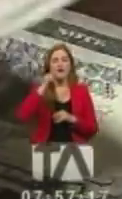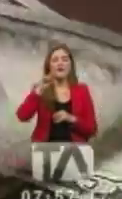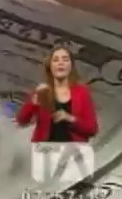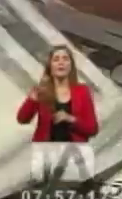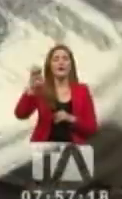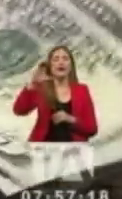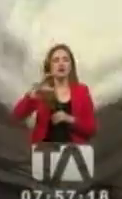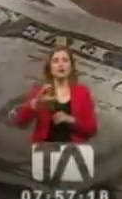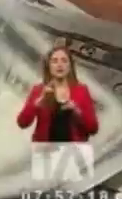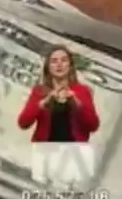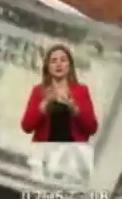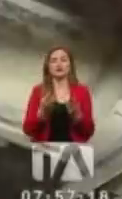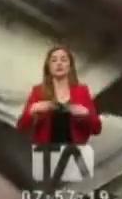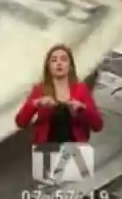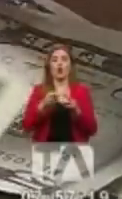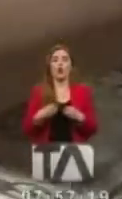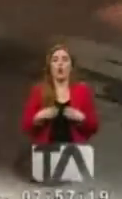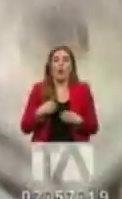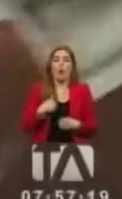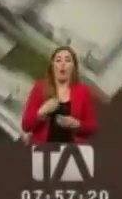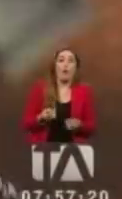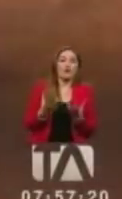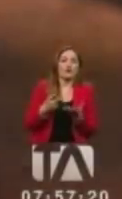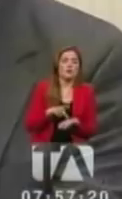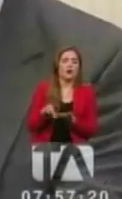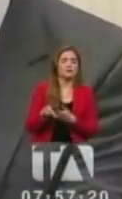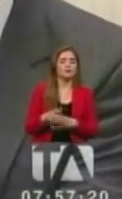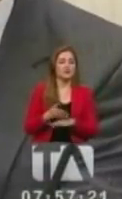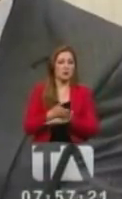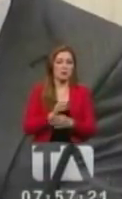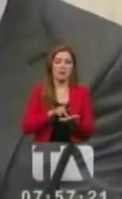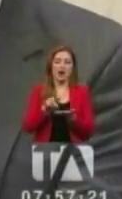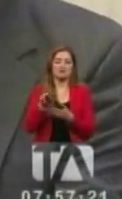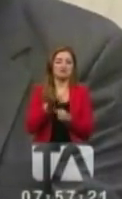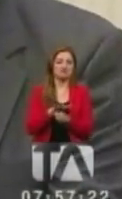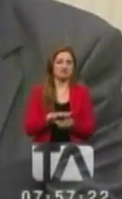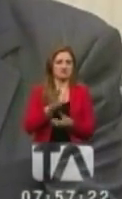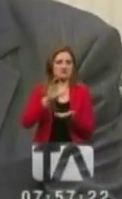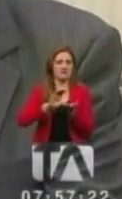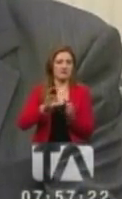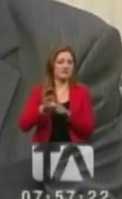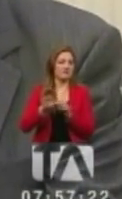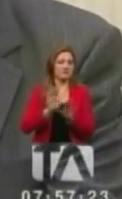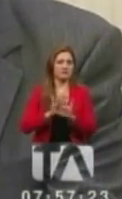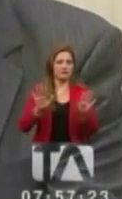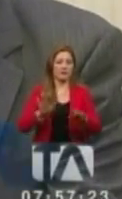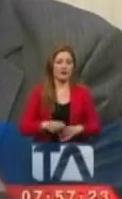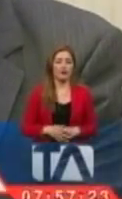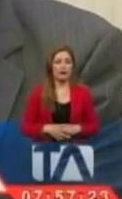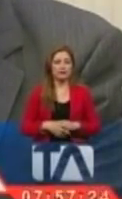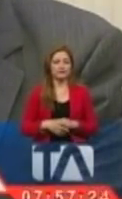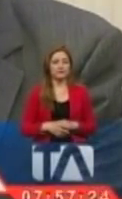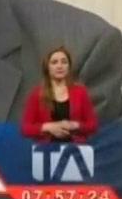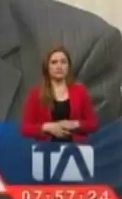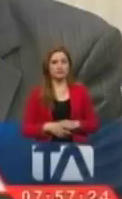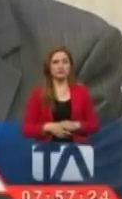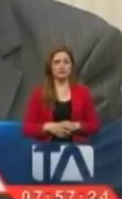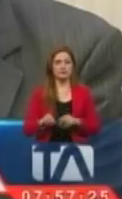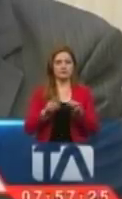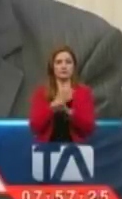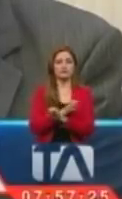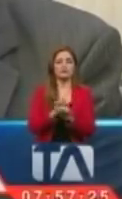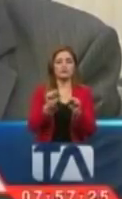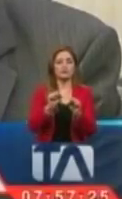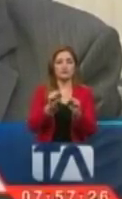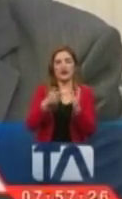ese cono cer los nuevos valores y luego cancelar ahí van a ver la exoneración que van a tener por